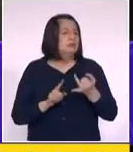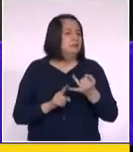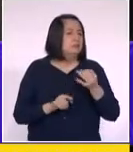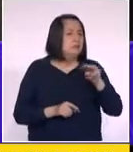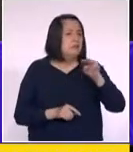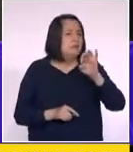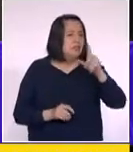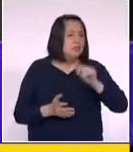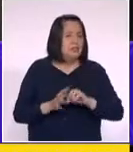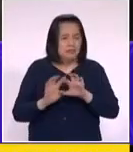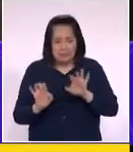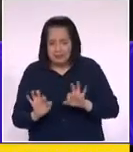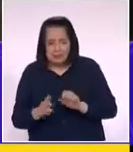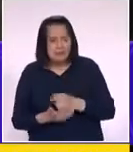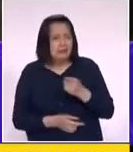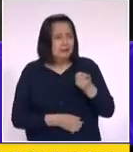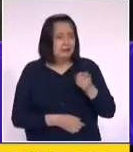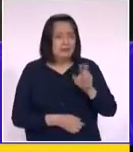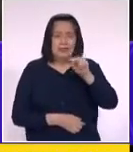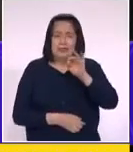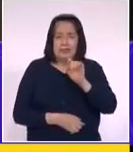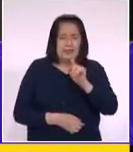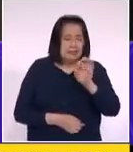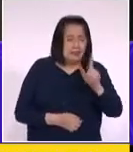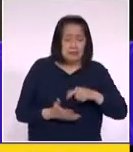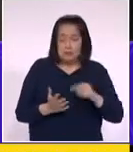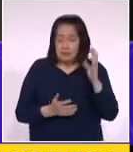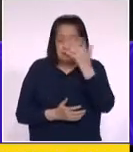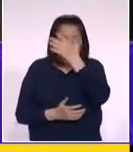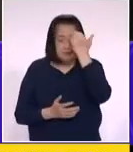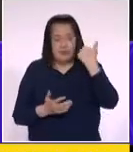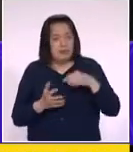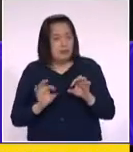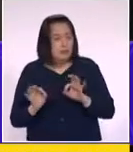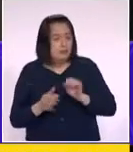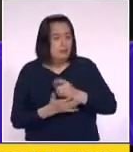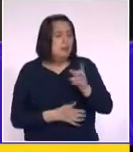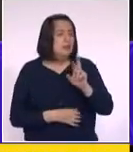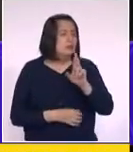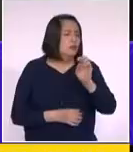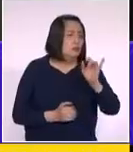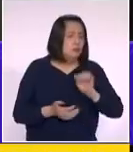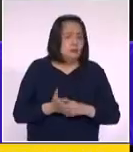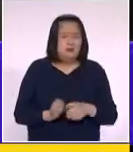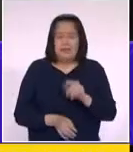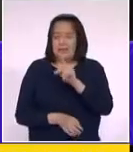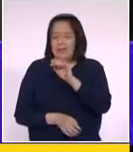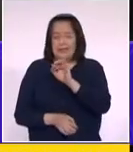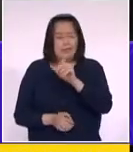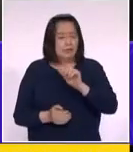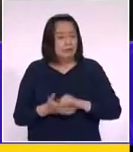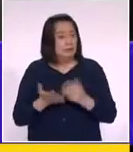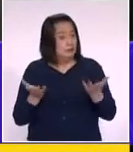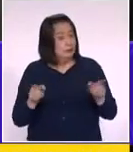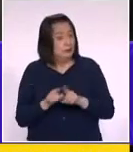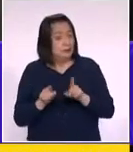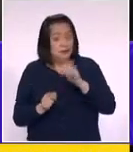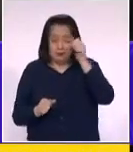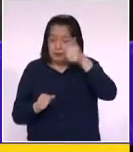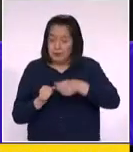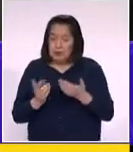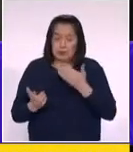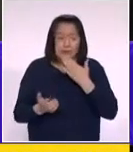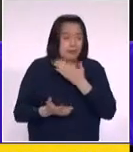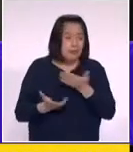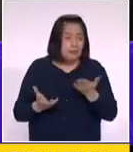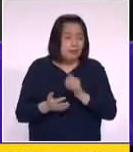en el video wall, Natalie Ortiz, no quiero olvidar a nadie, Rosa María Larravere, Keila Tobar, y también quiero recordar a quienes